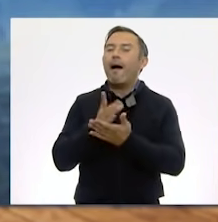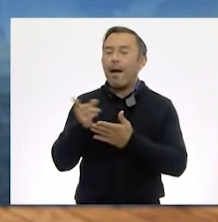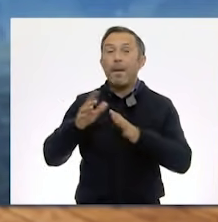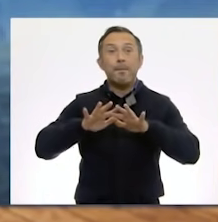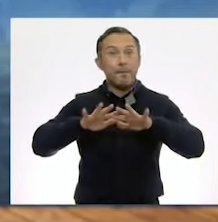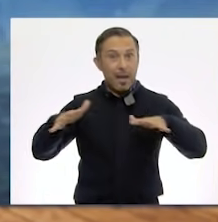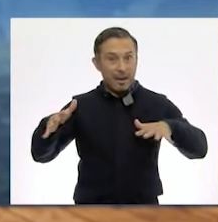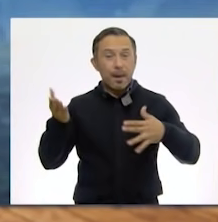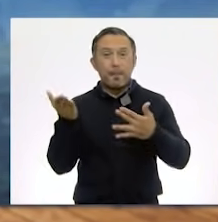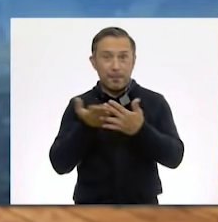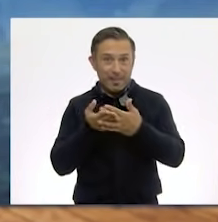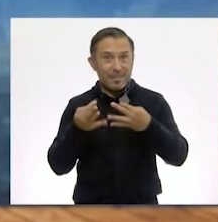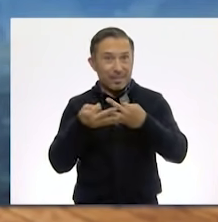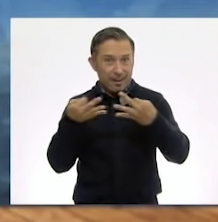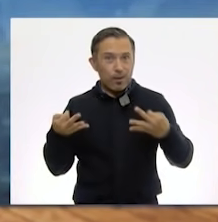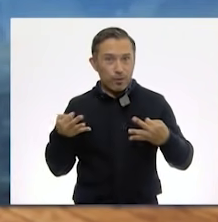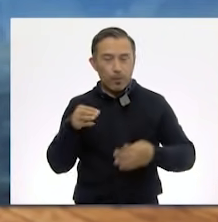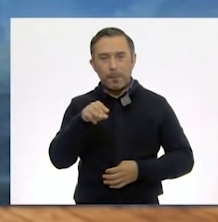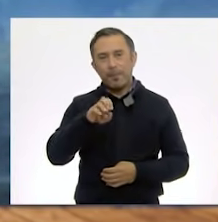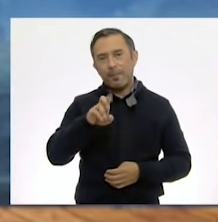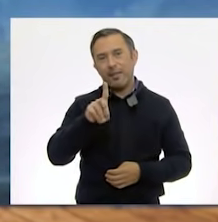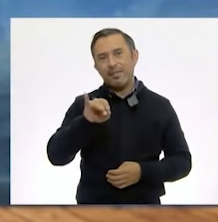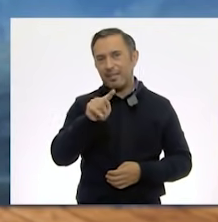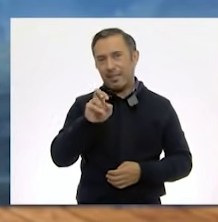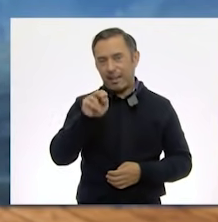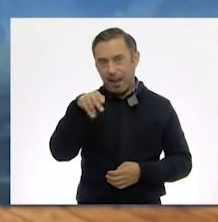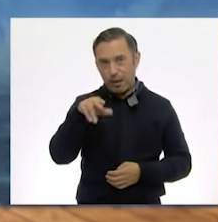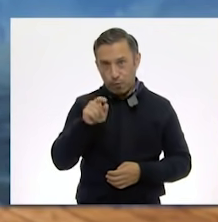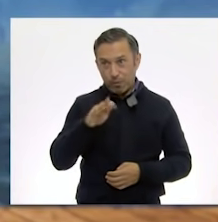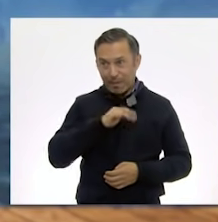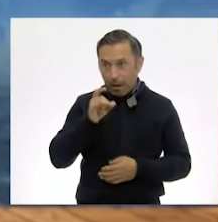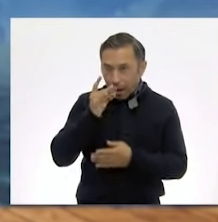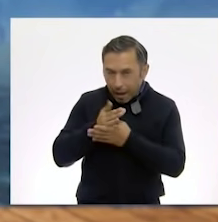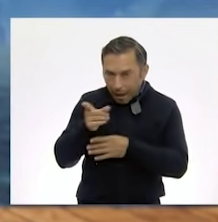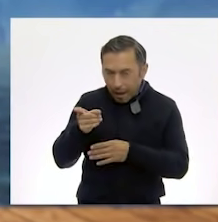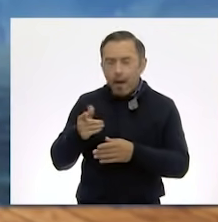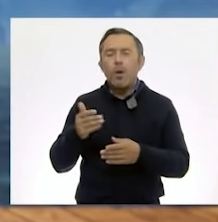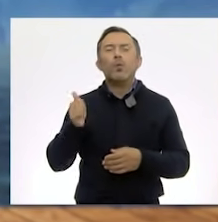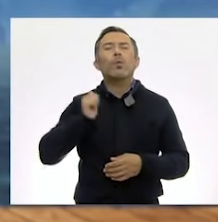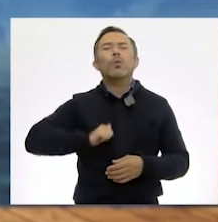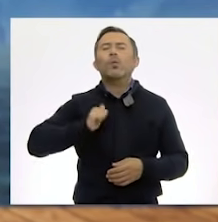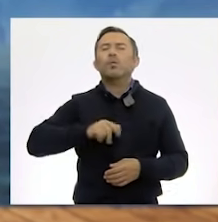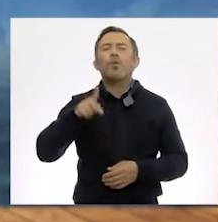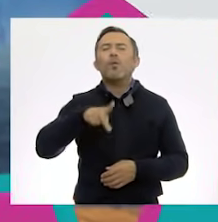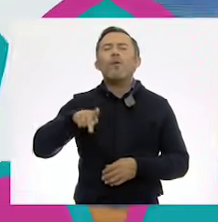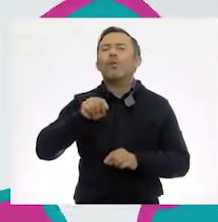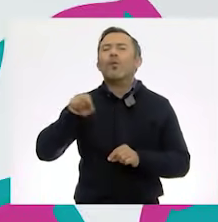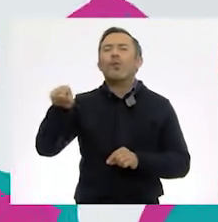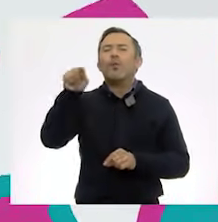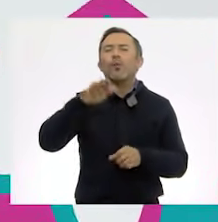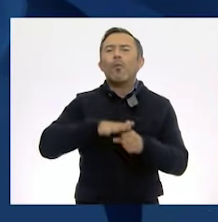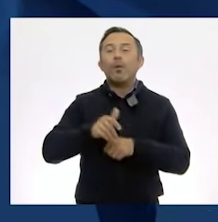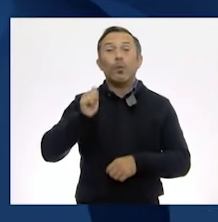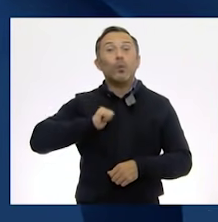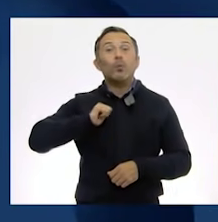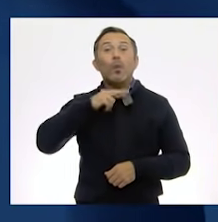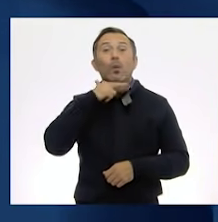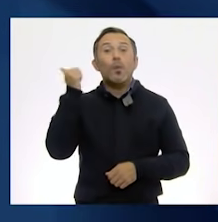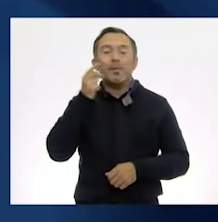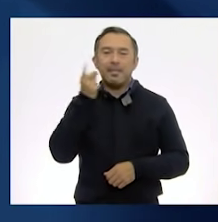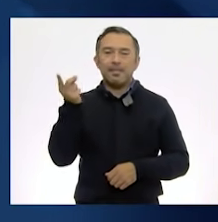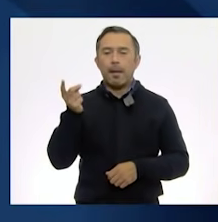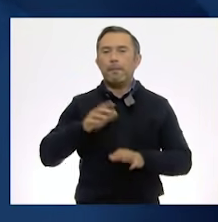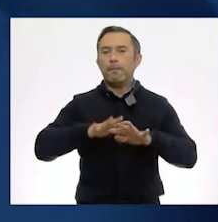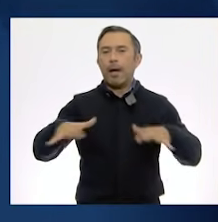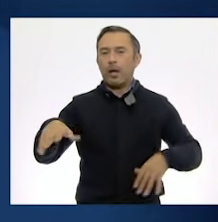Mediterráneo, ubiquemos las civilizaciones que se encontraron en lo que los romanos le llamaban el Mar Nuestro.